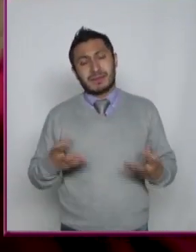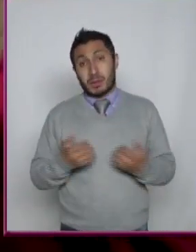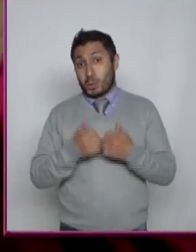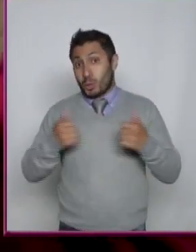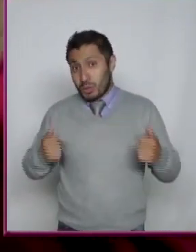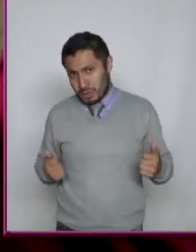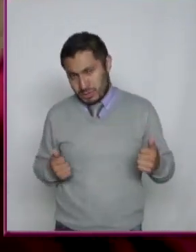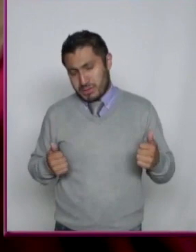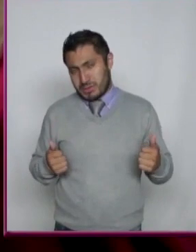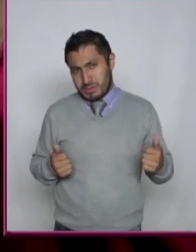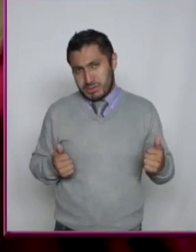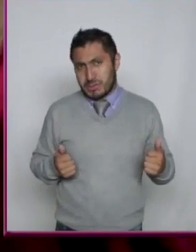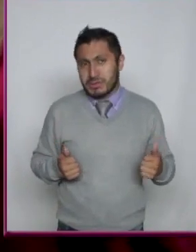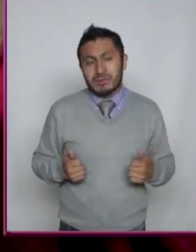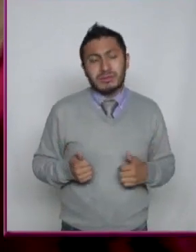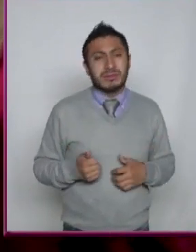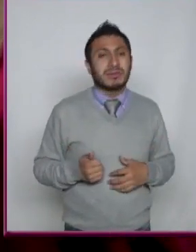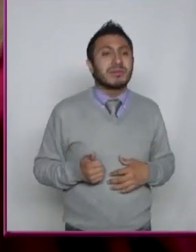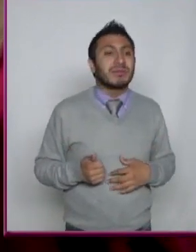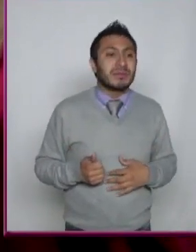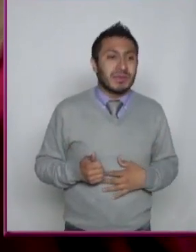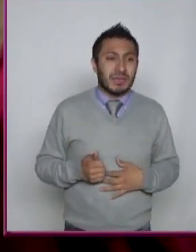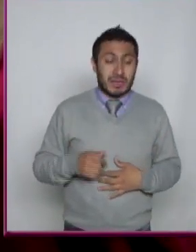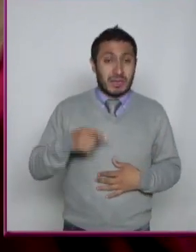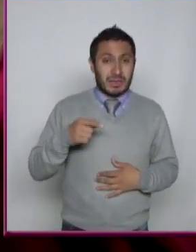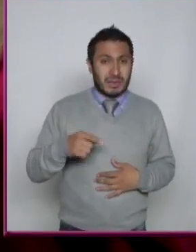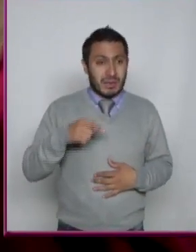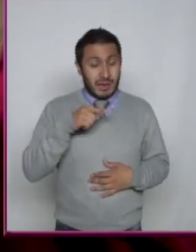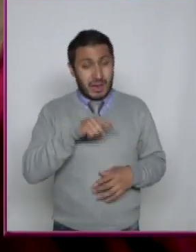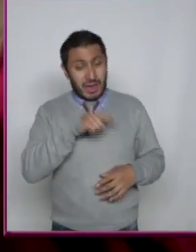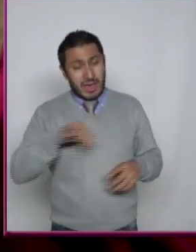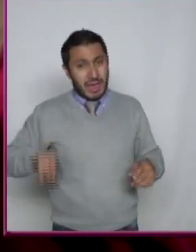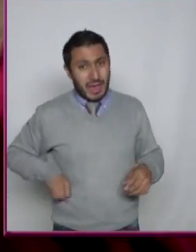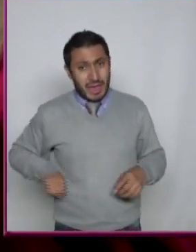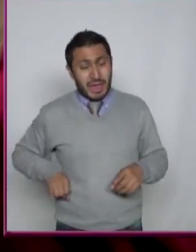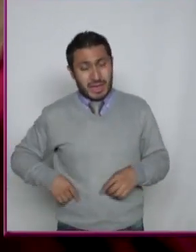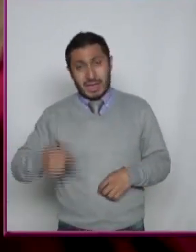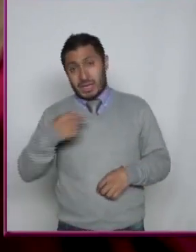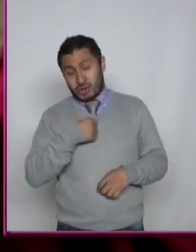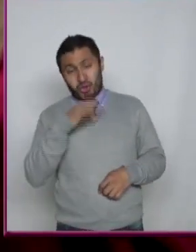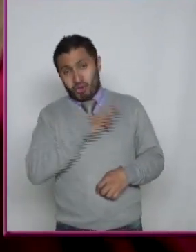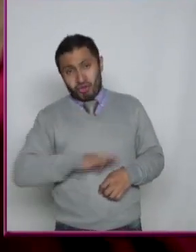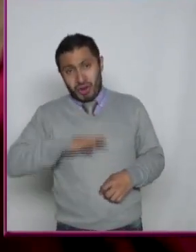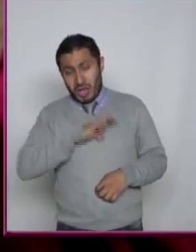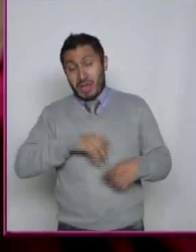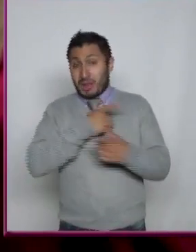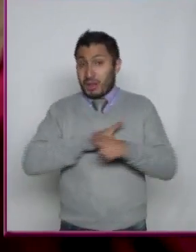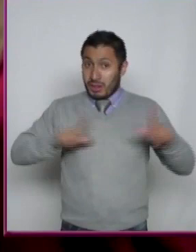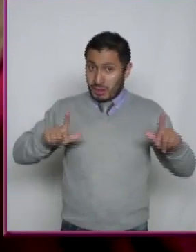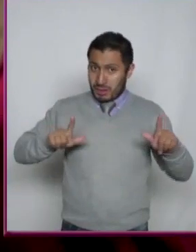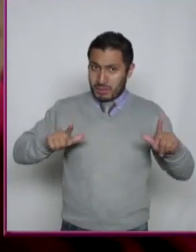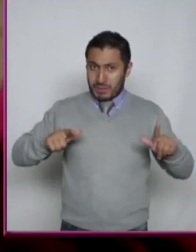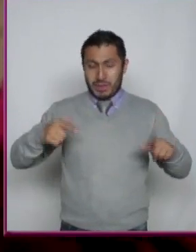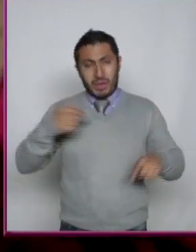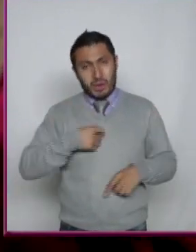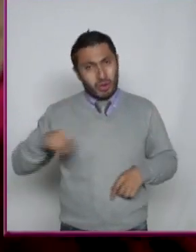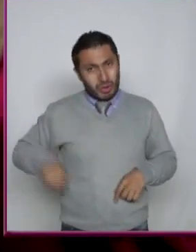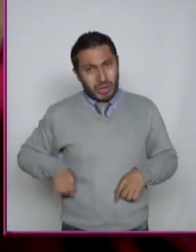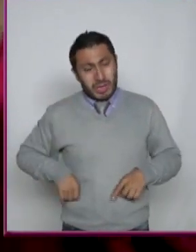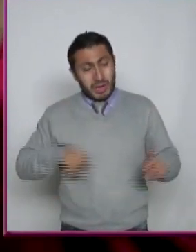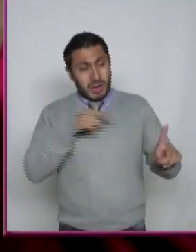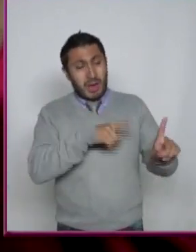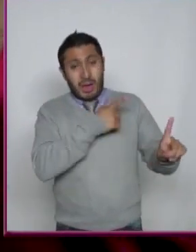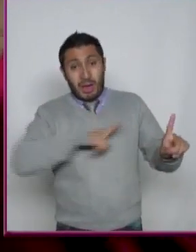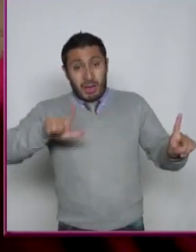a ella todo el tiempo? ¿Es alguien a quien le interesa que yo sea feliz y libre? ¿Y es alguien que me interesa que sea feliz y